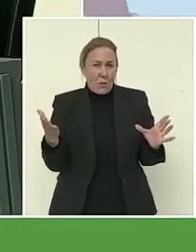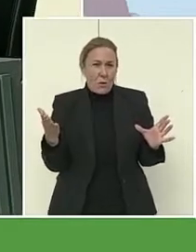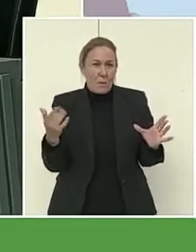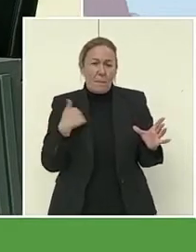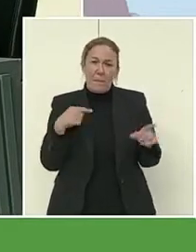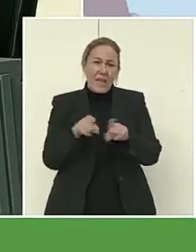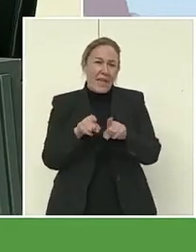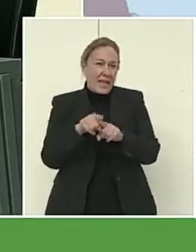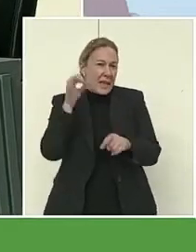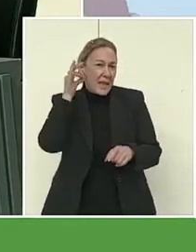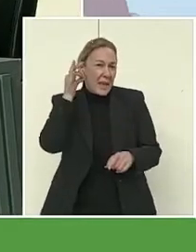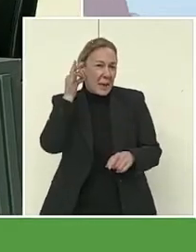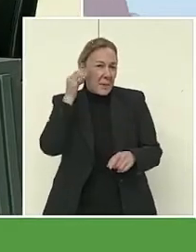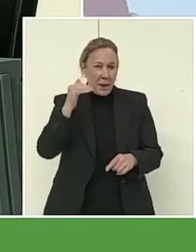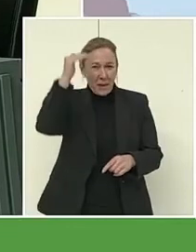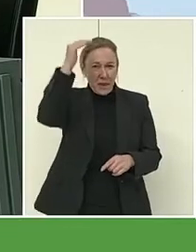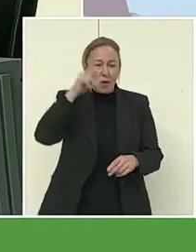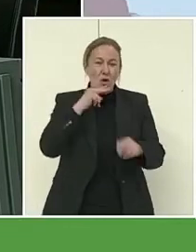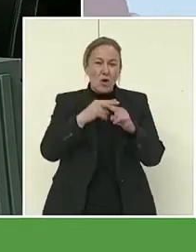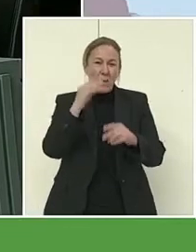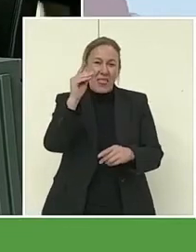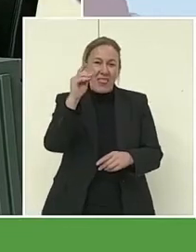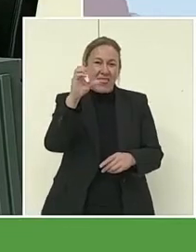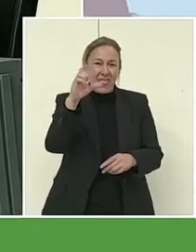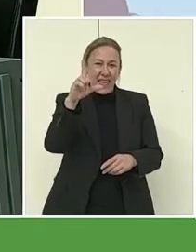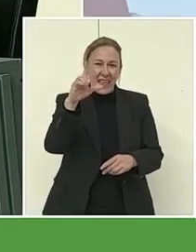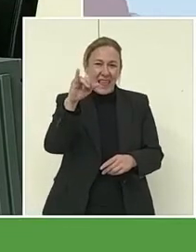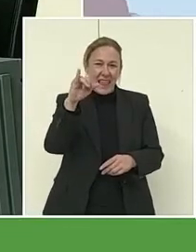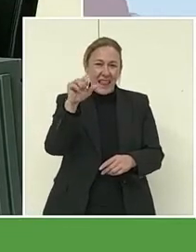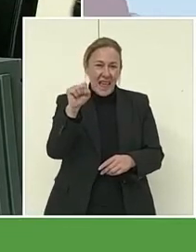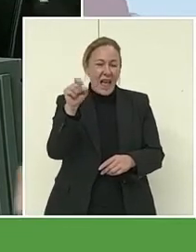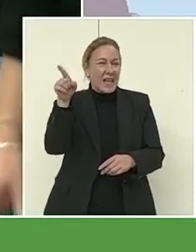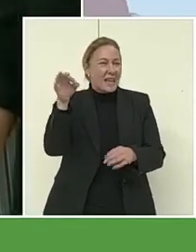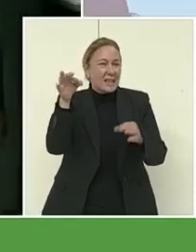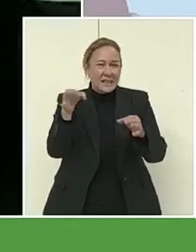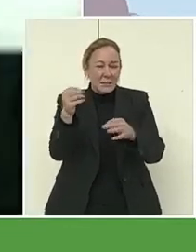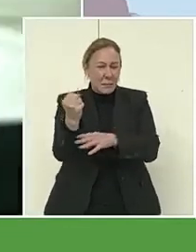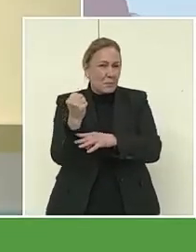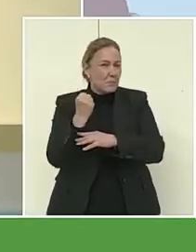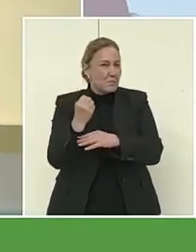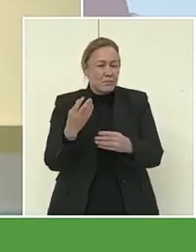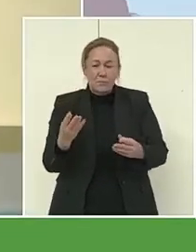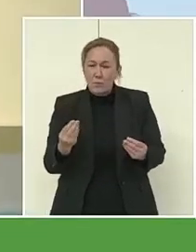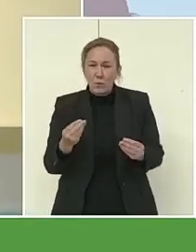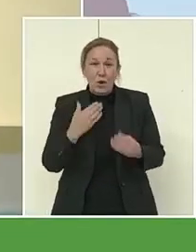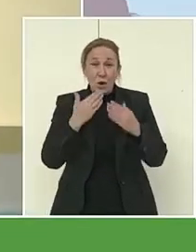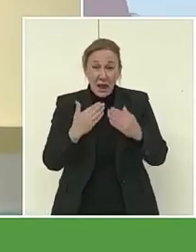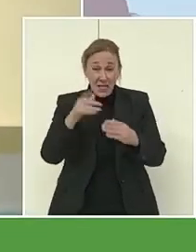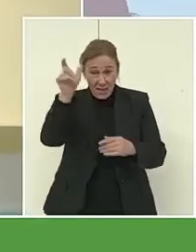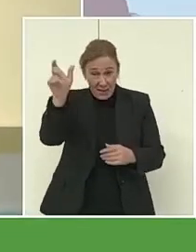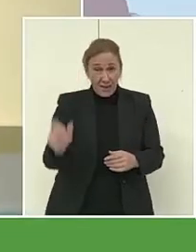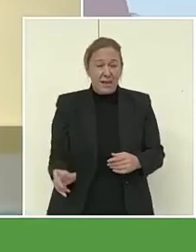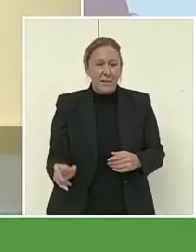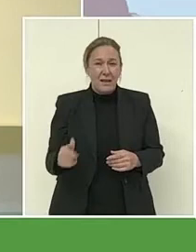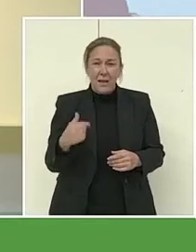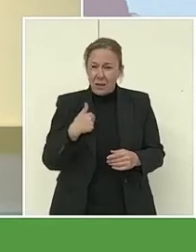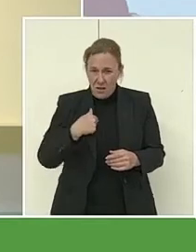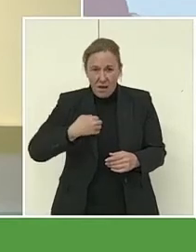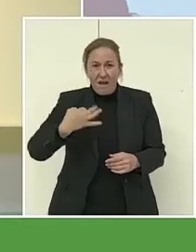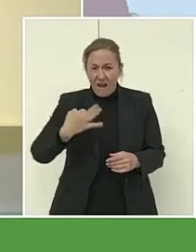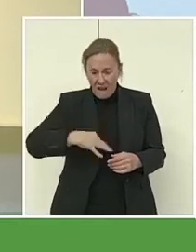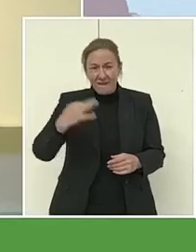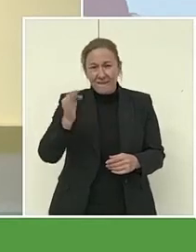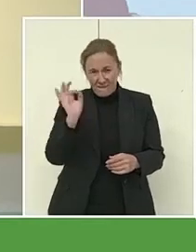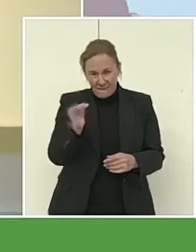mi hermana mayor, Delia. Siempre me ha apoyado muchísimo y gracias a ella La verdad es que